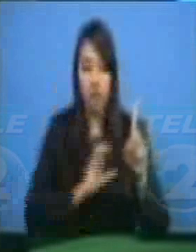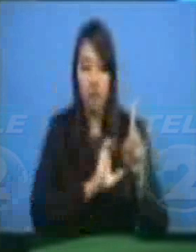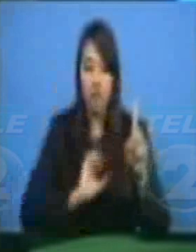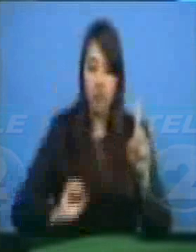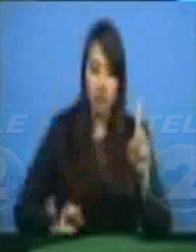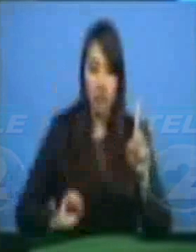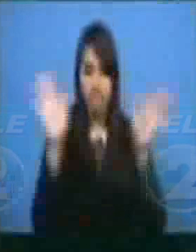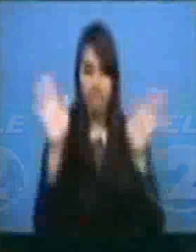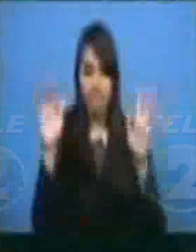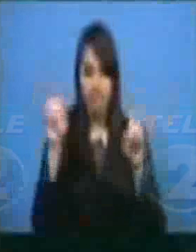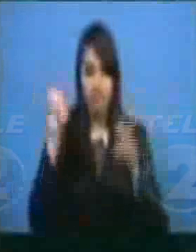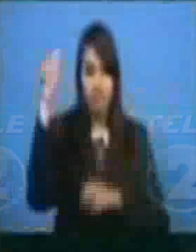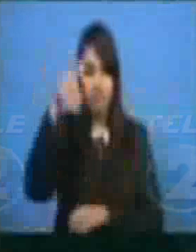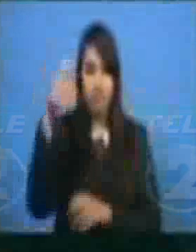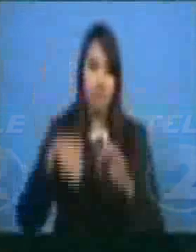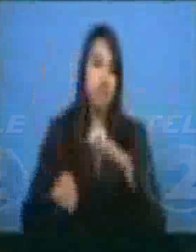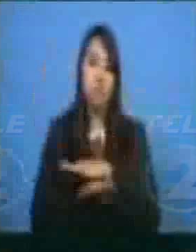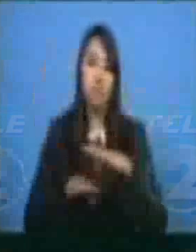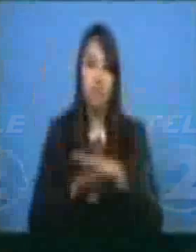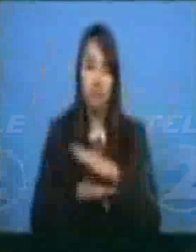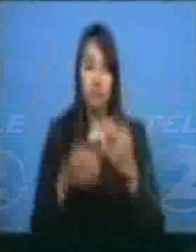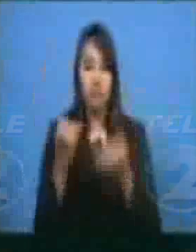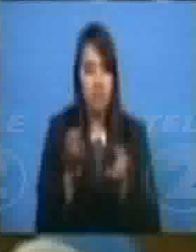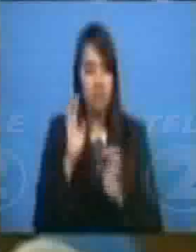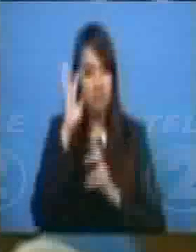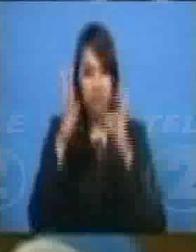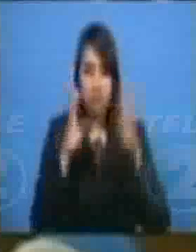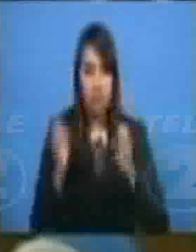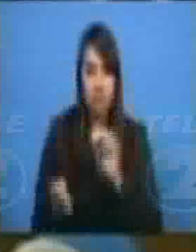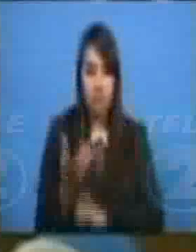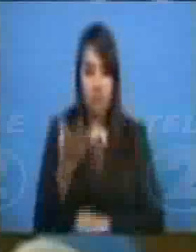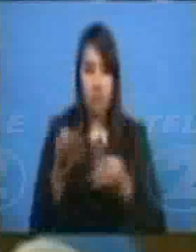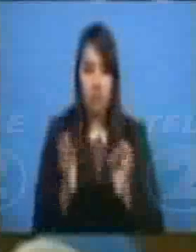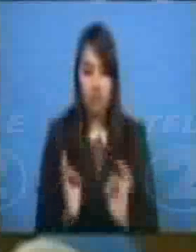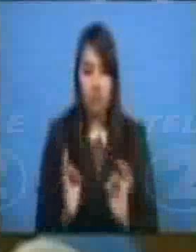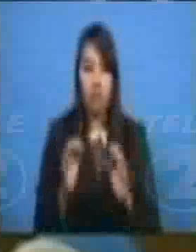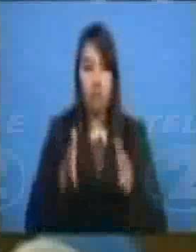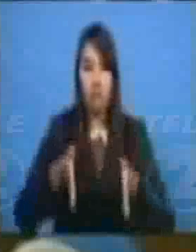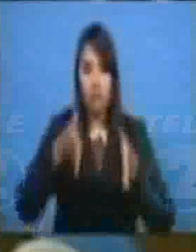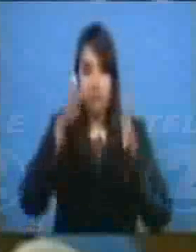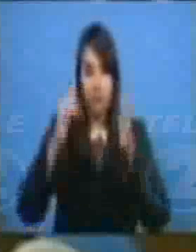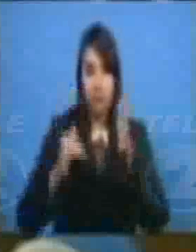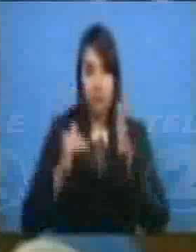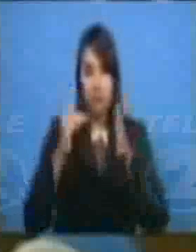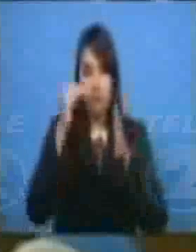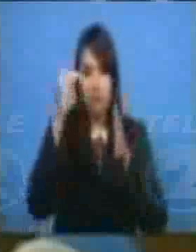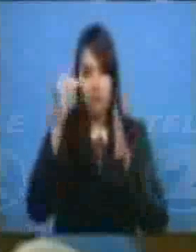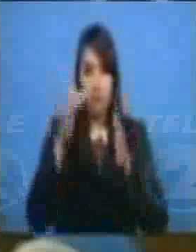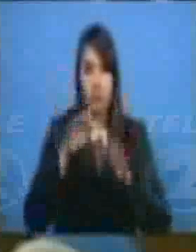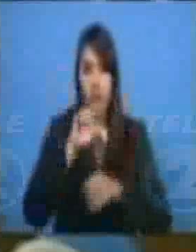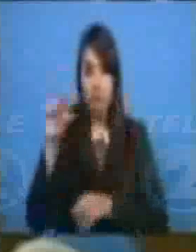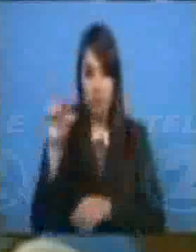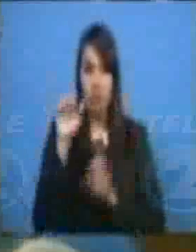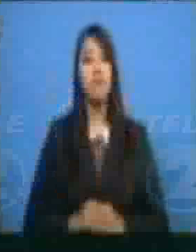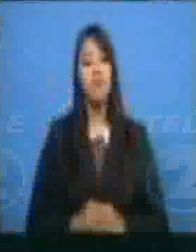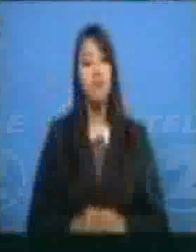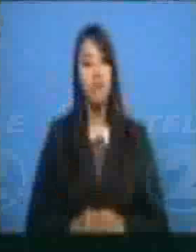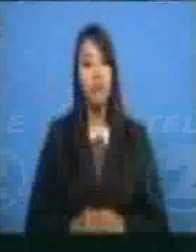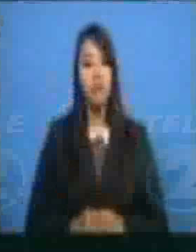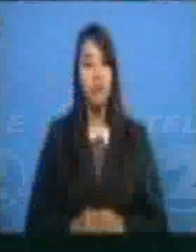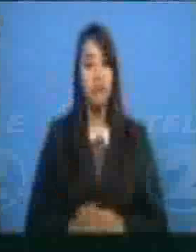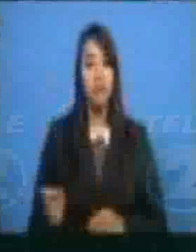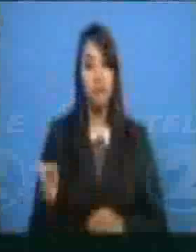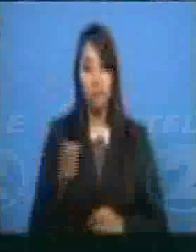Durante el discurso del presidente Salvador Sánchez Serén en la sesión número 72 de la ONU, realizada en la ciudad de Nueva York, en Estados Unidos,